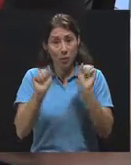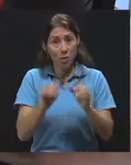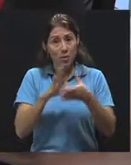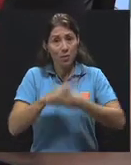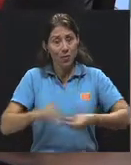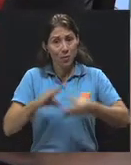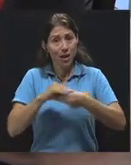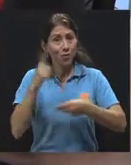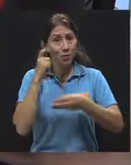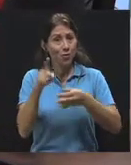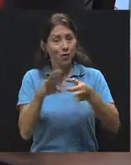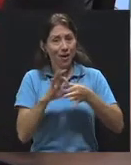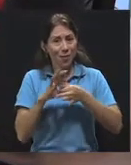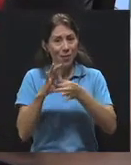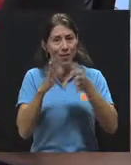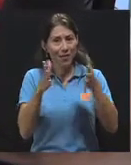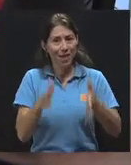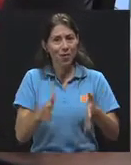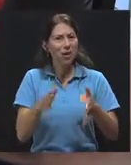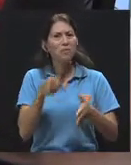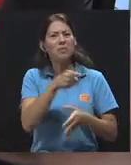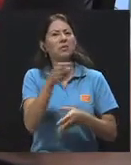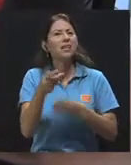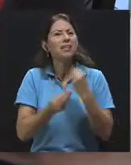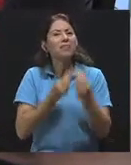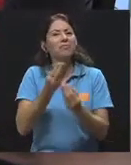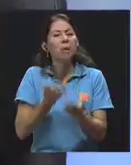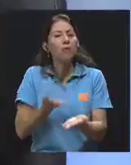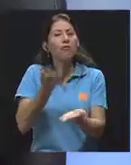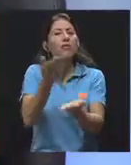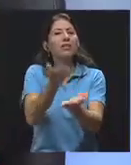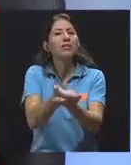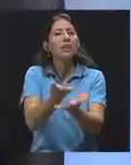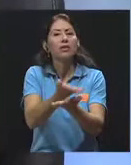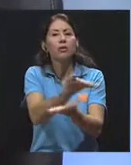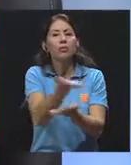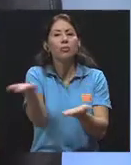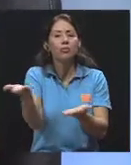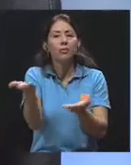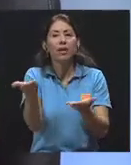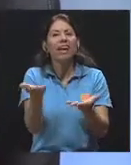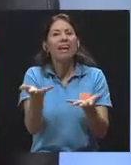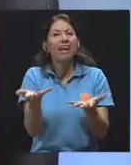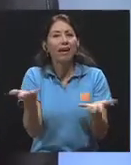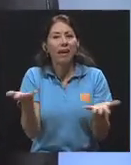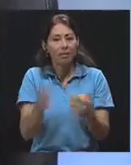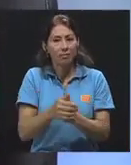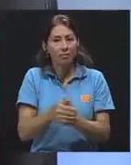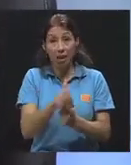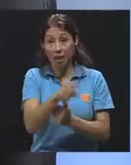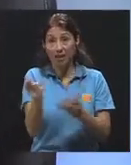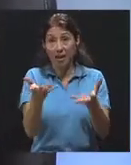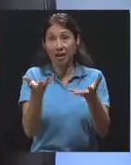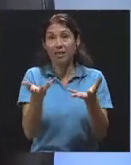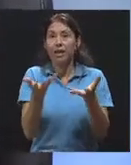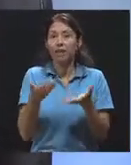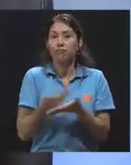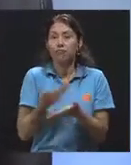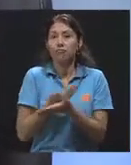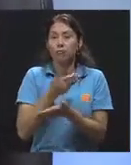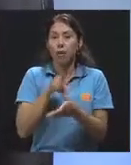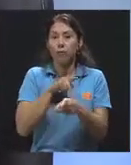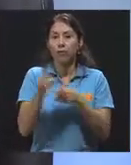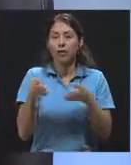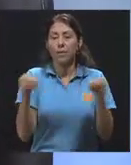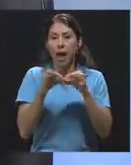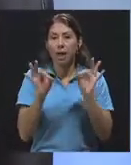profesional, entonces tal vez podrías contarnos, dado que sos la coordinadora del área, ¿qué le están ofreciendo ustedes en este momento al sector, a la gente que quiere profesionalizarse un